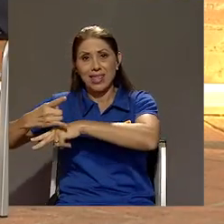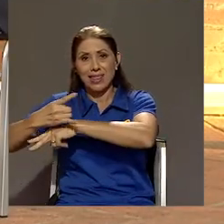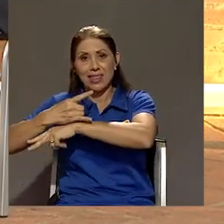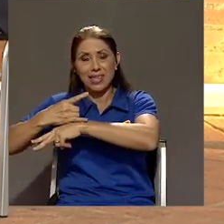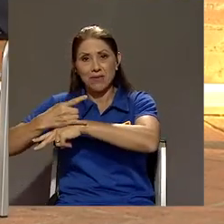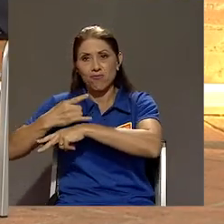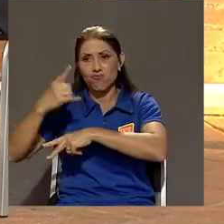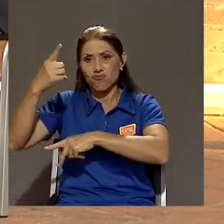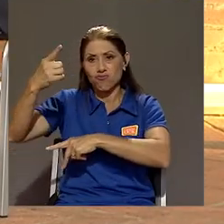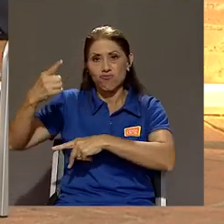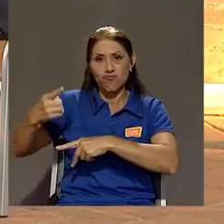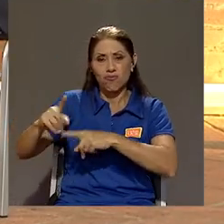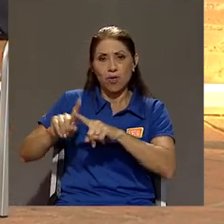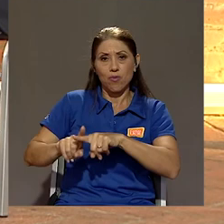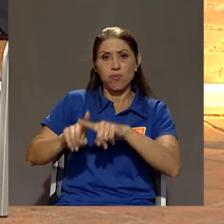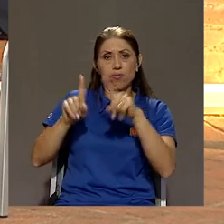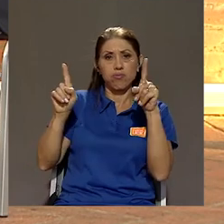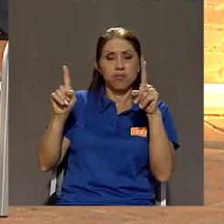pues me parece que